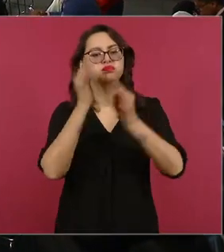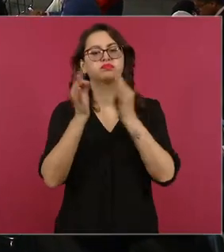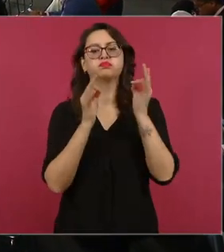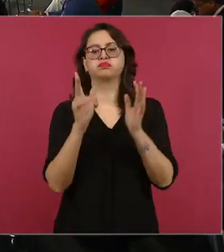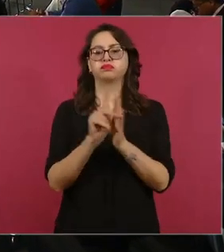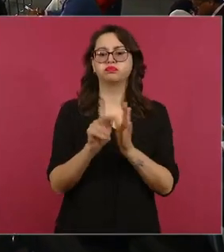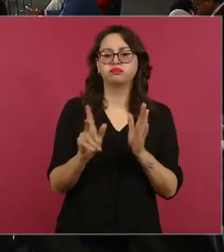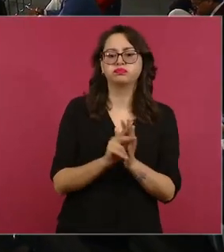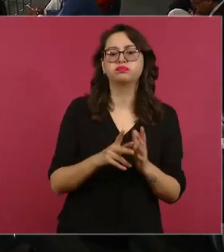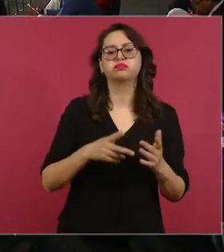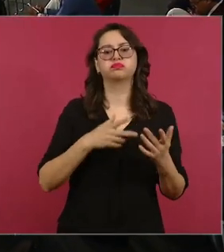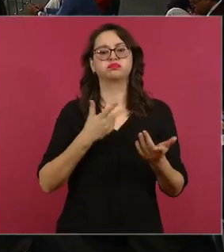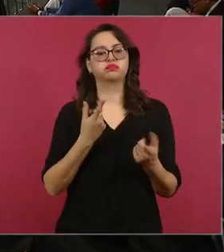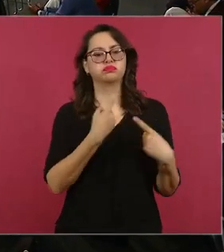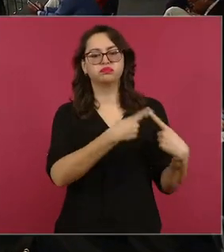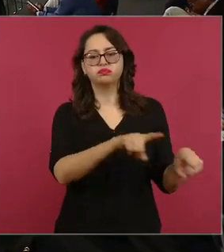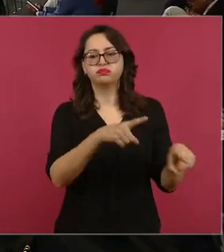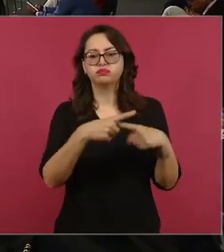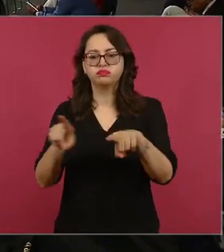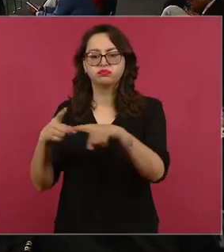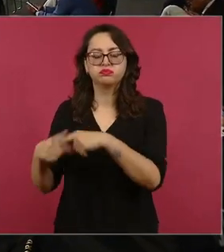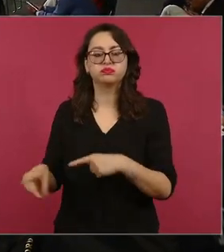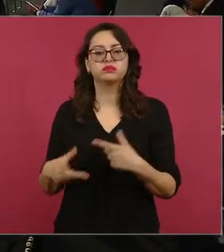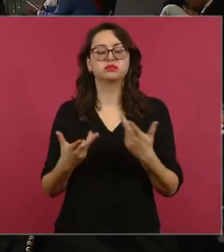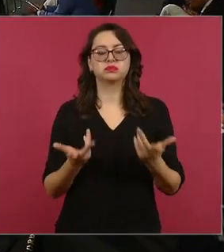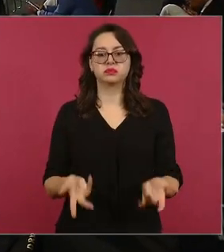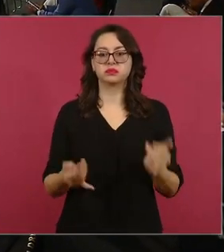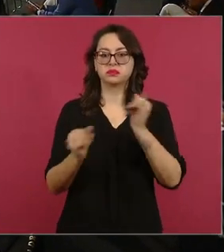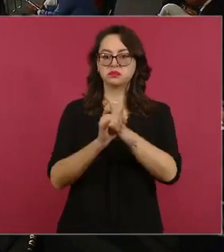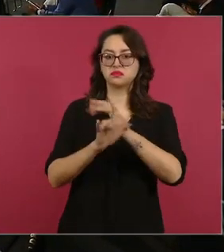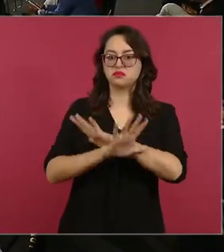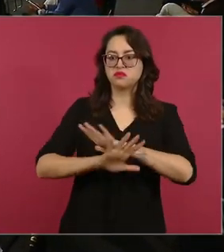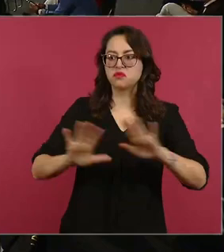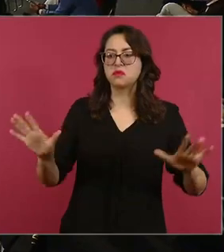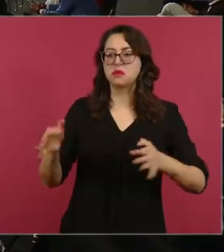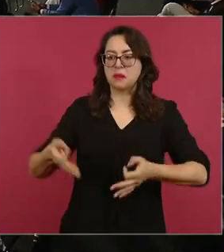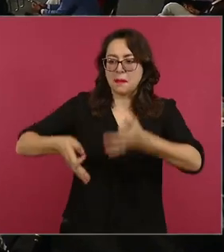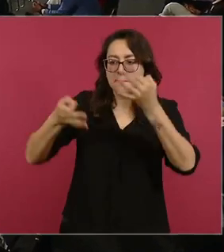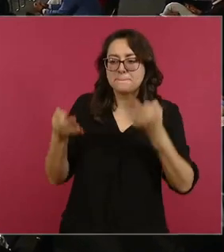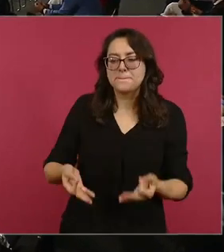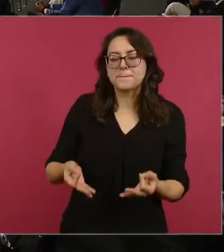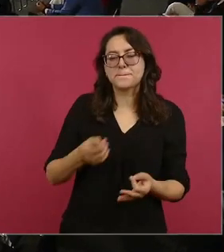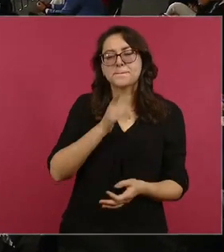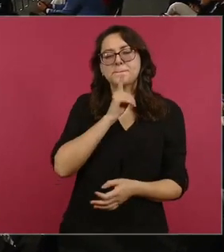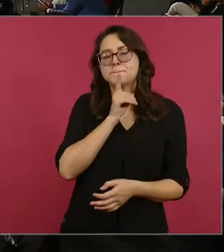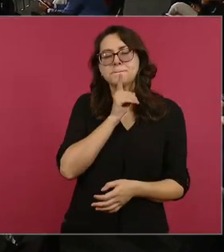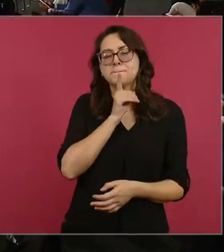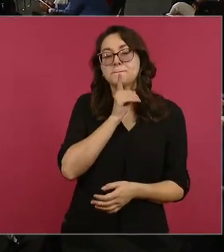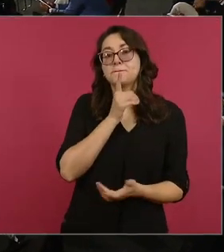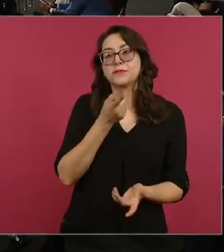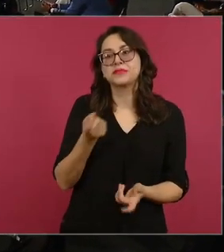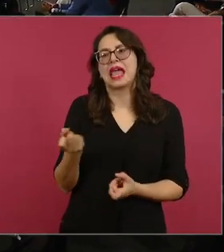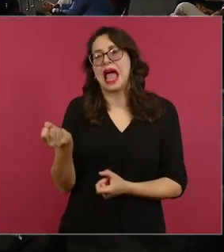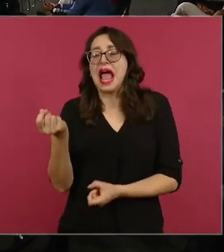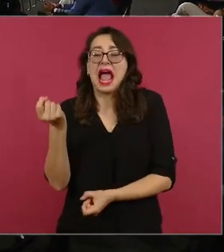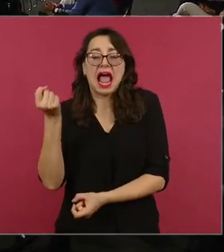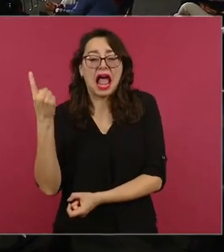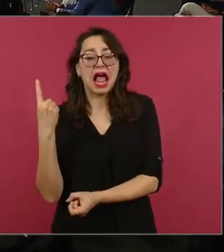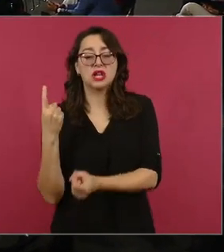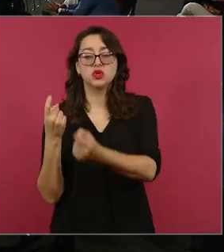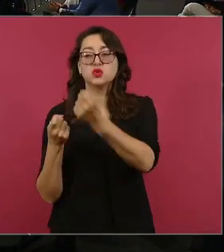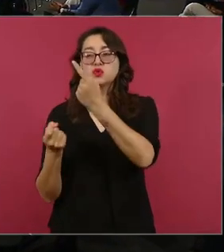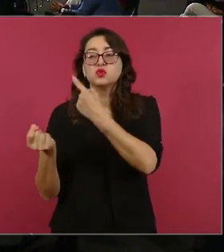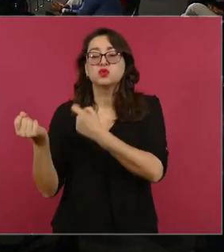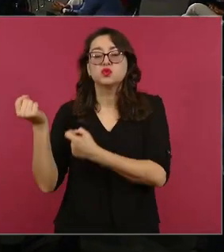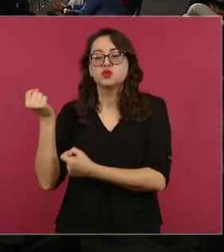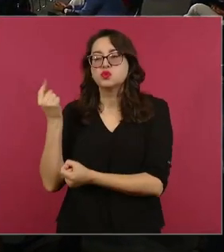se informa con profesionalismo, con objetividad, sin estar bajo